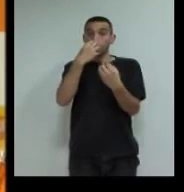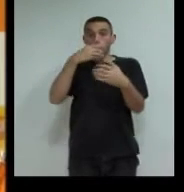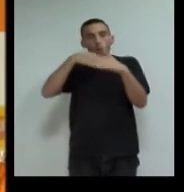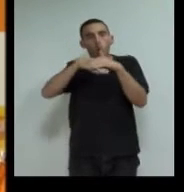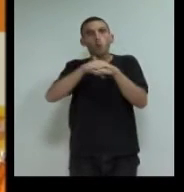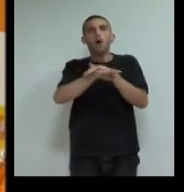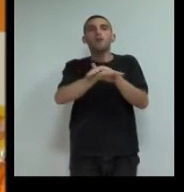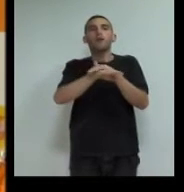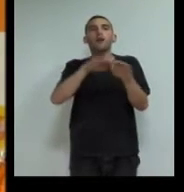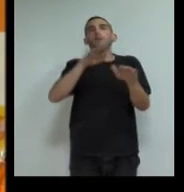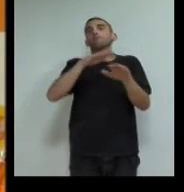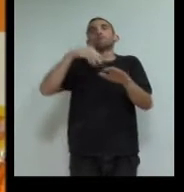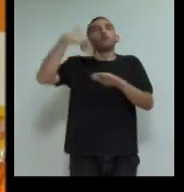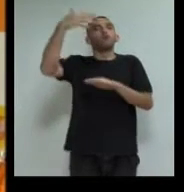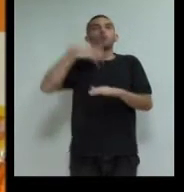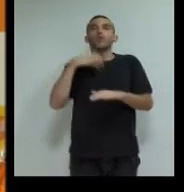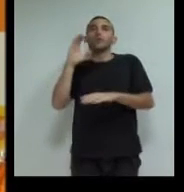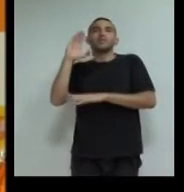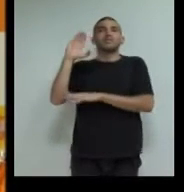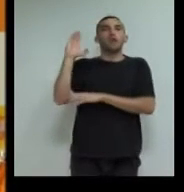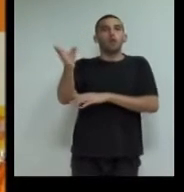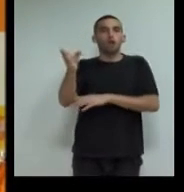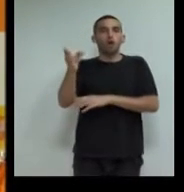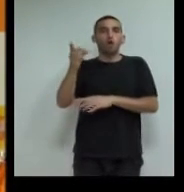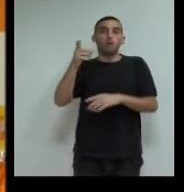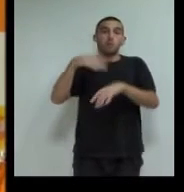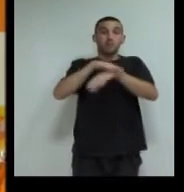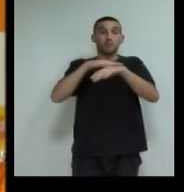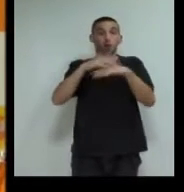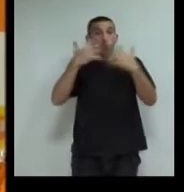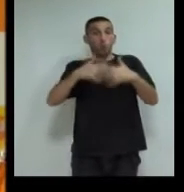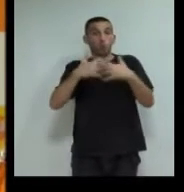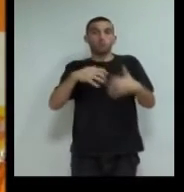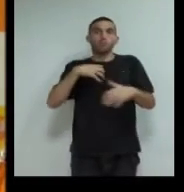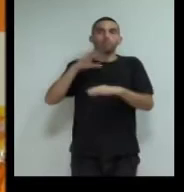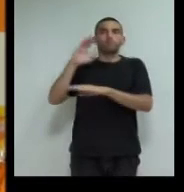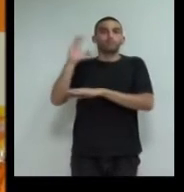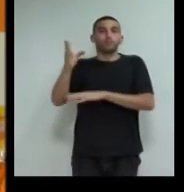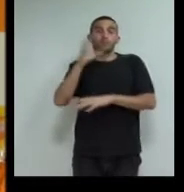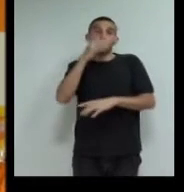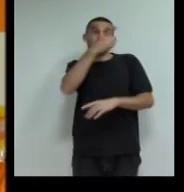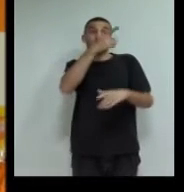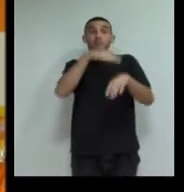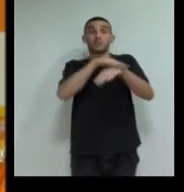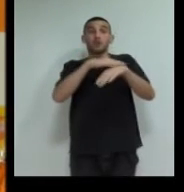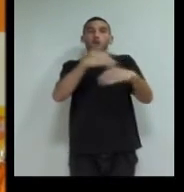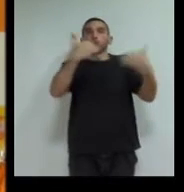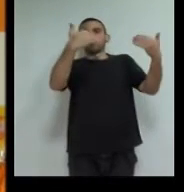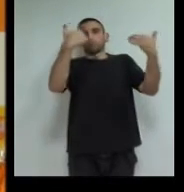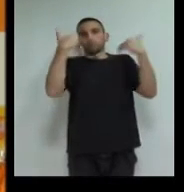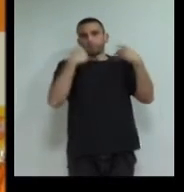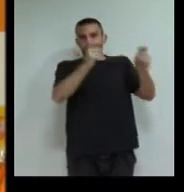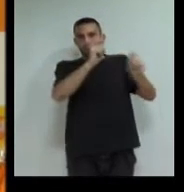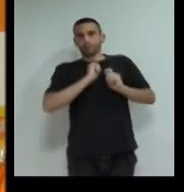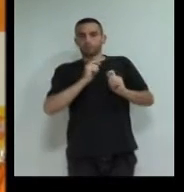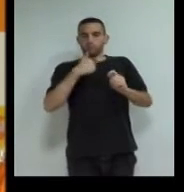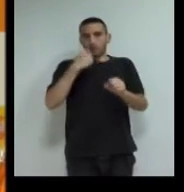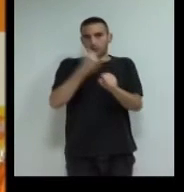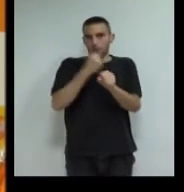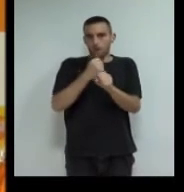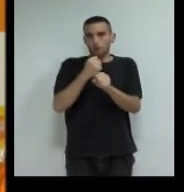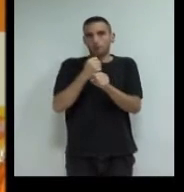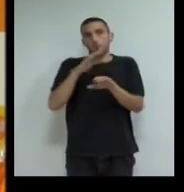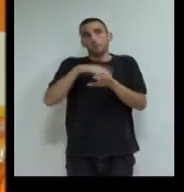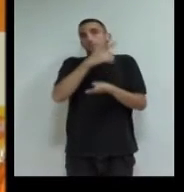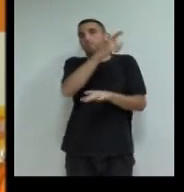para posibles sanciones que desde el Ministerio de Industria, que son los que nos han encargado desde el año pasado de este trabajo, pudieran